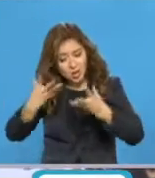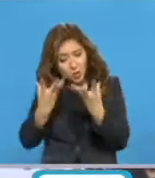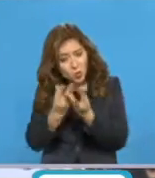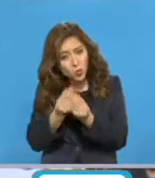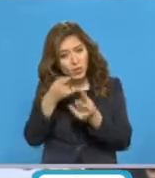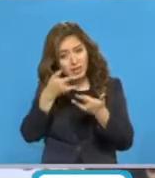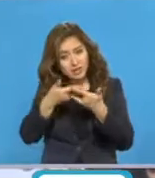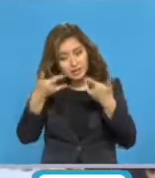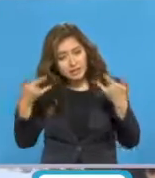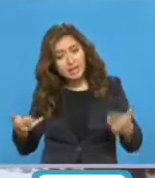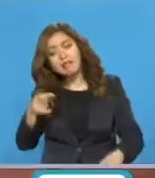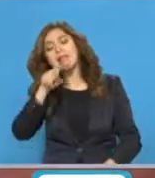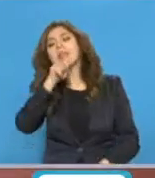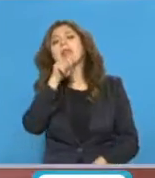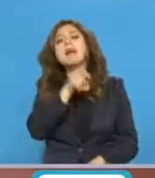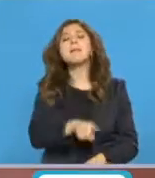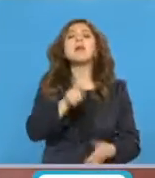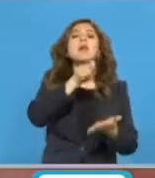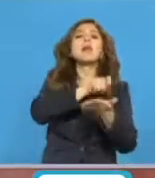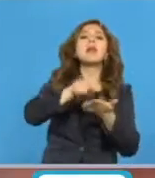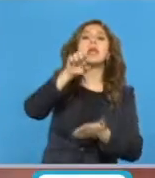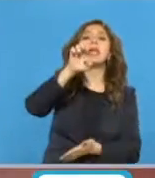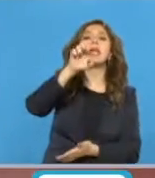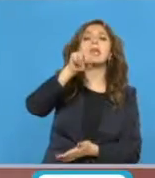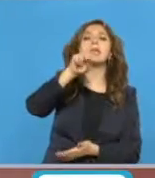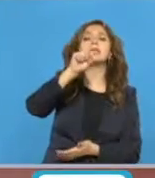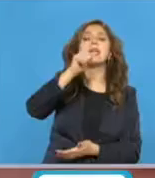ahí también se mezcla con el ensayo, con la